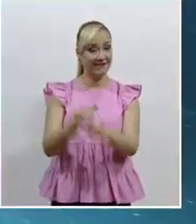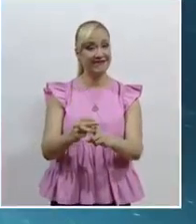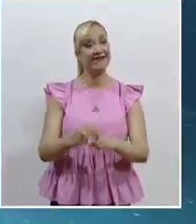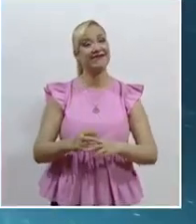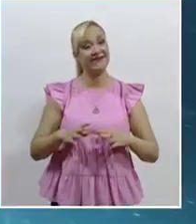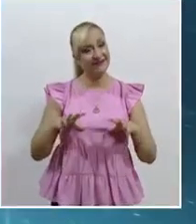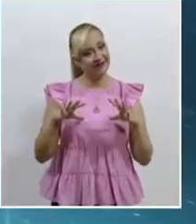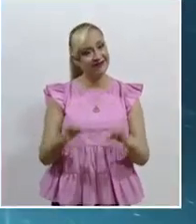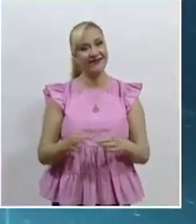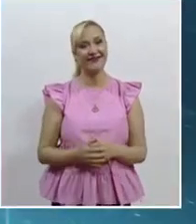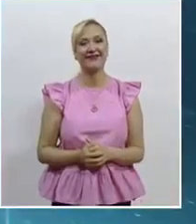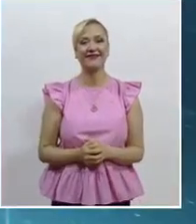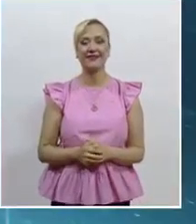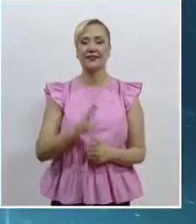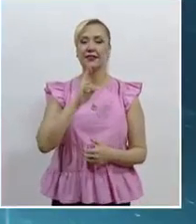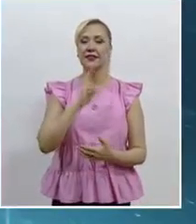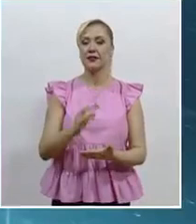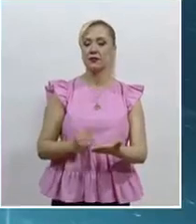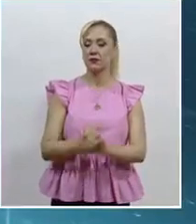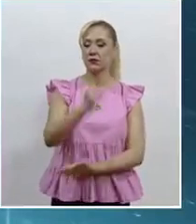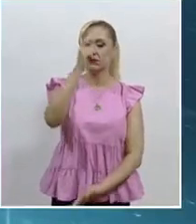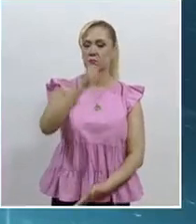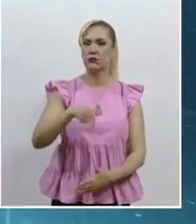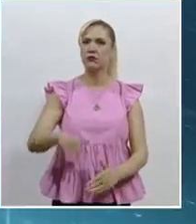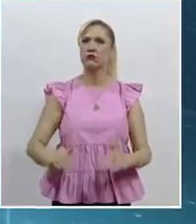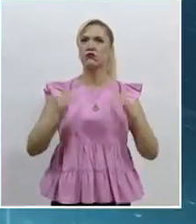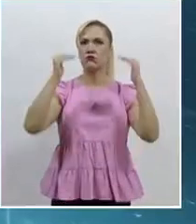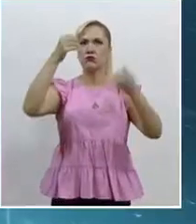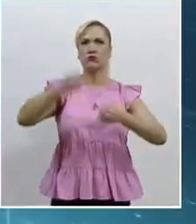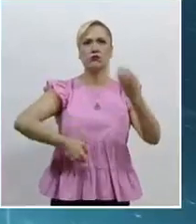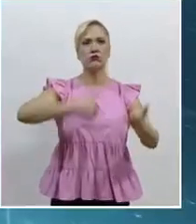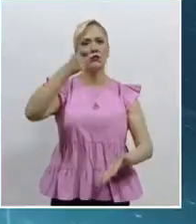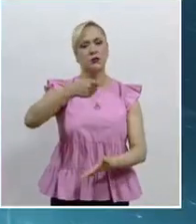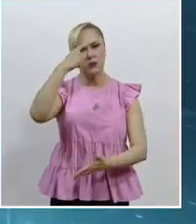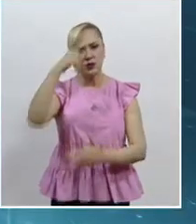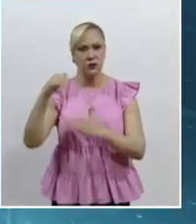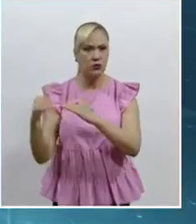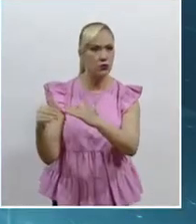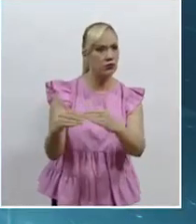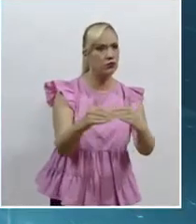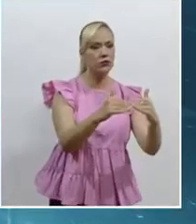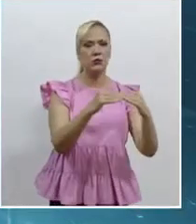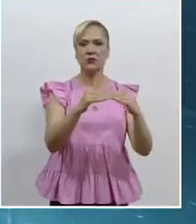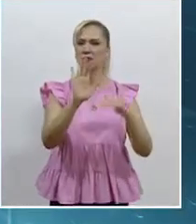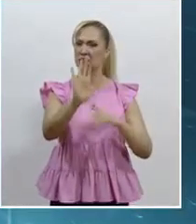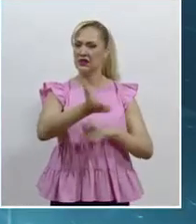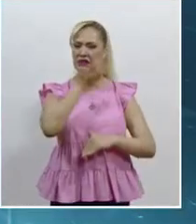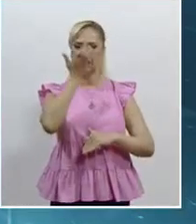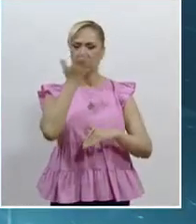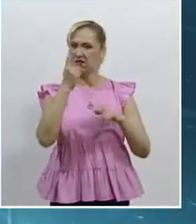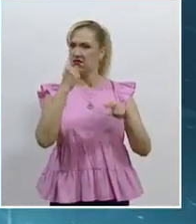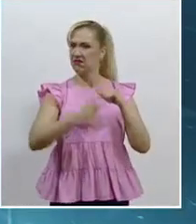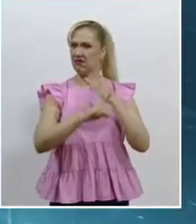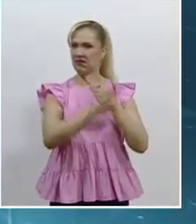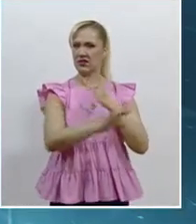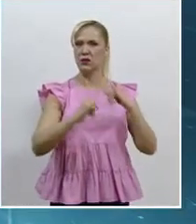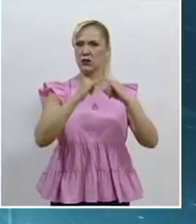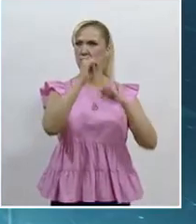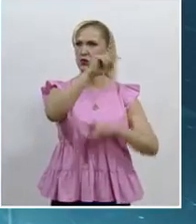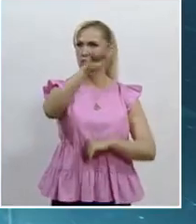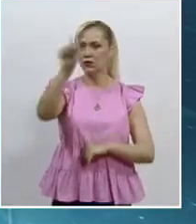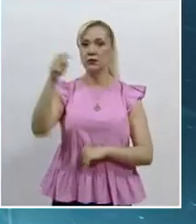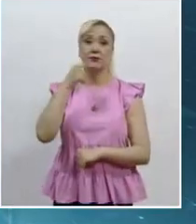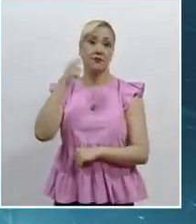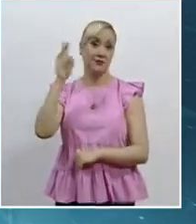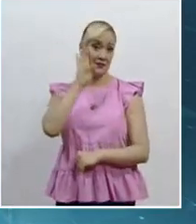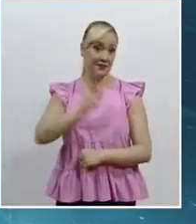La Suprema Corte, con sus sentencias, fortalece la democracia y contribuye a erradicar malas prácticas institucionales, asegura